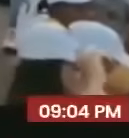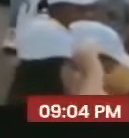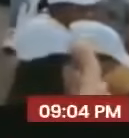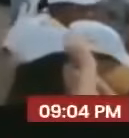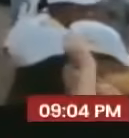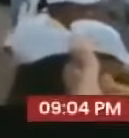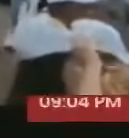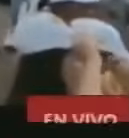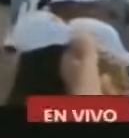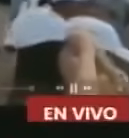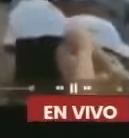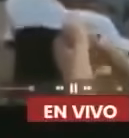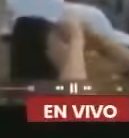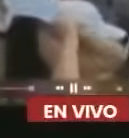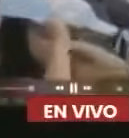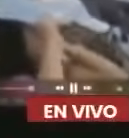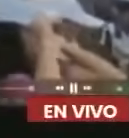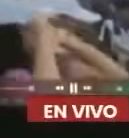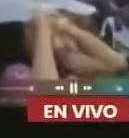De verdad,